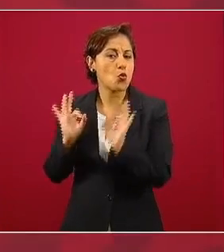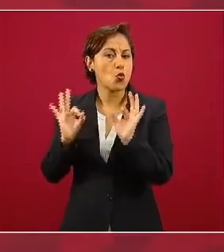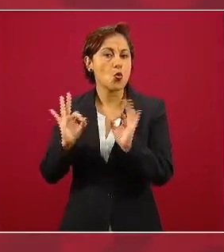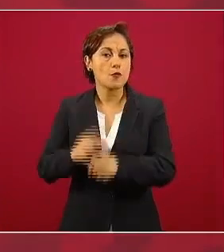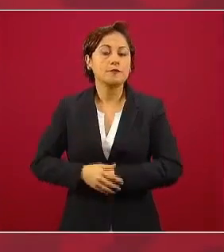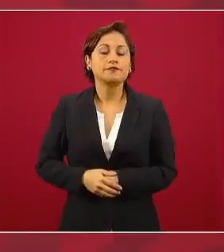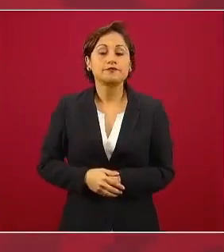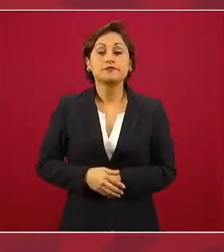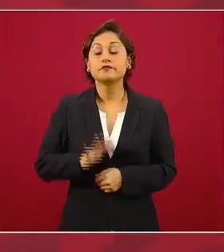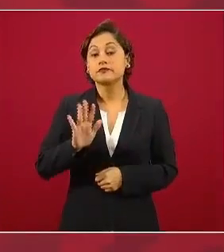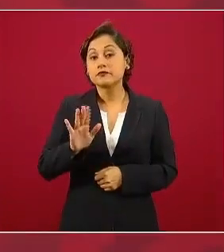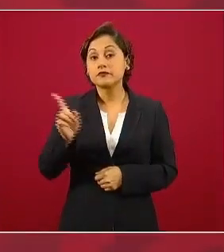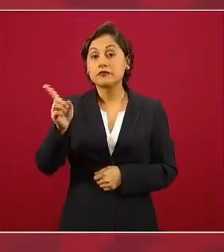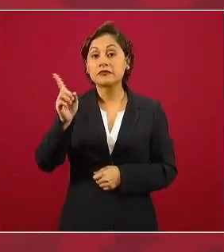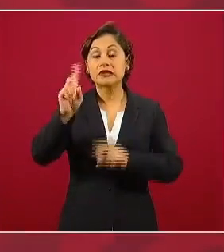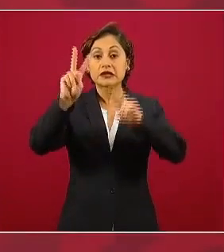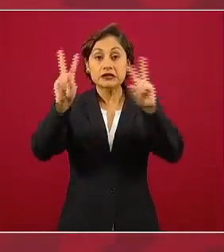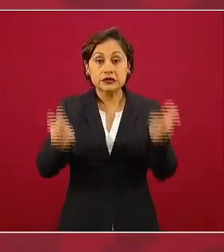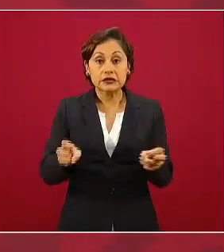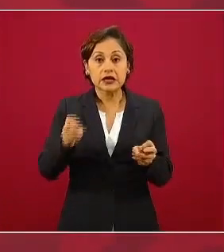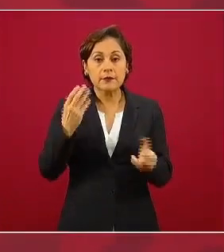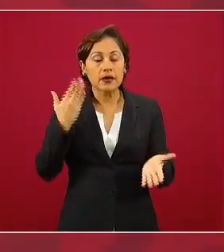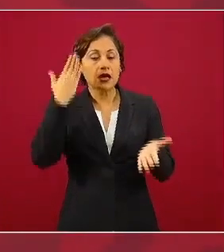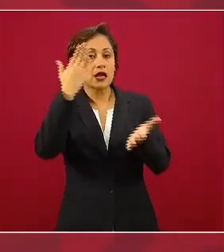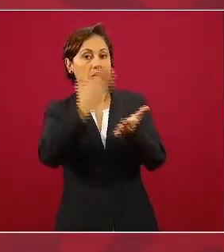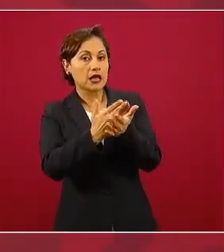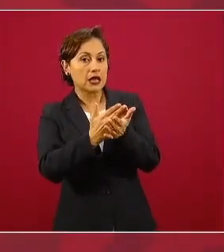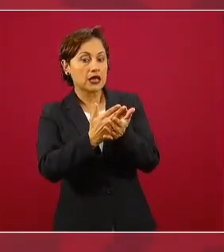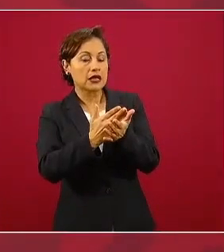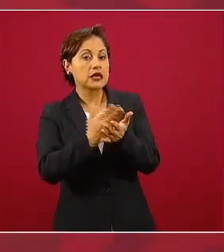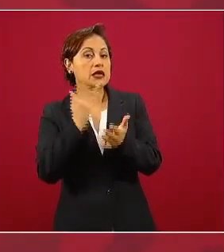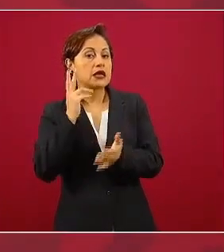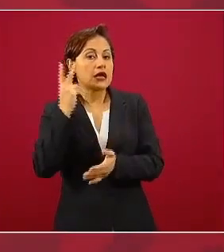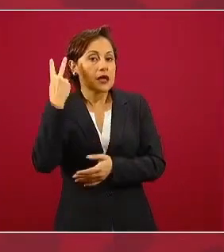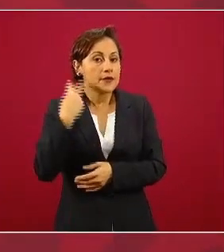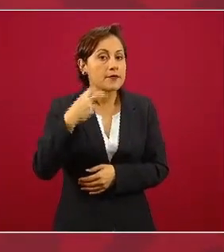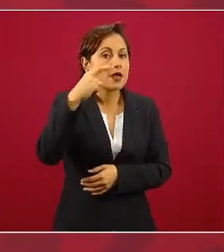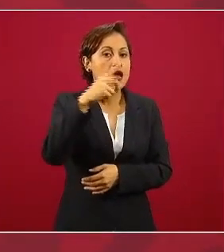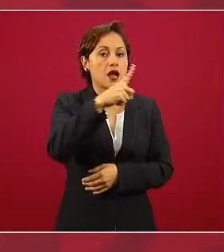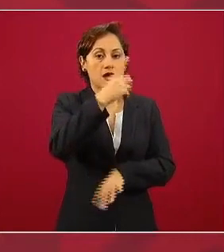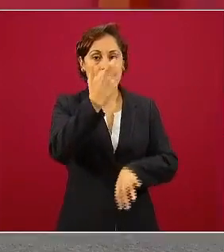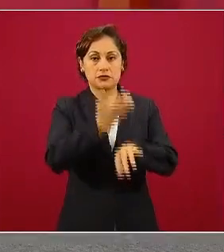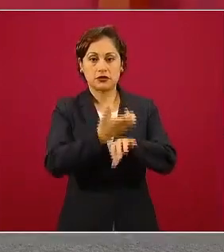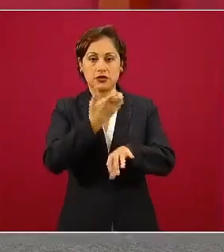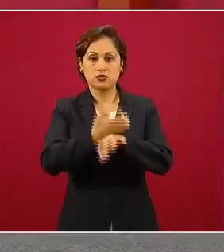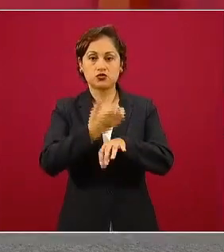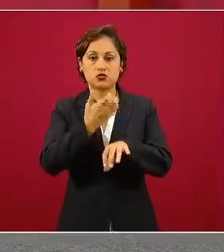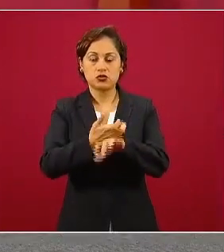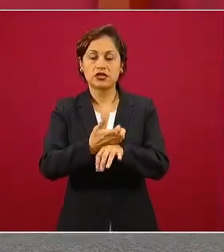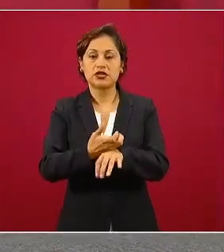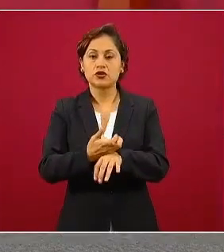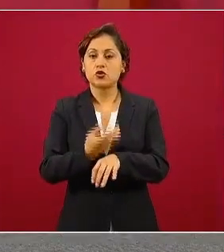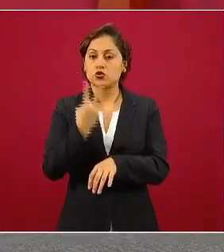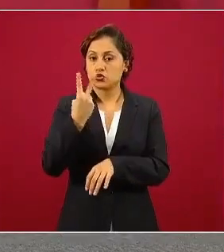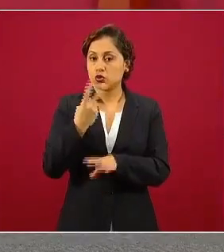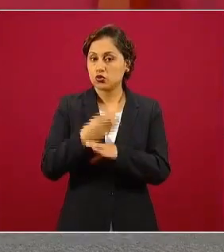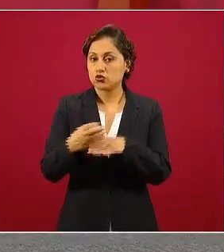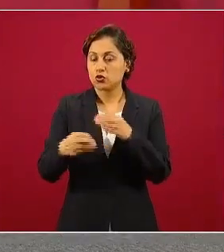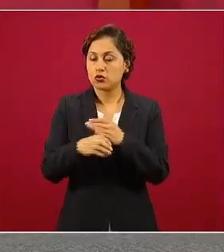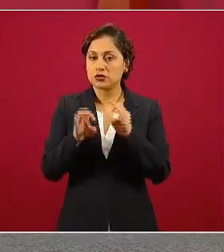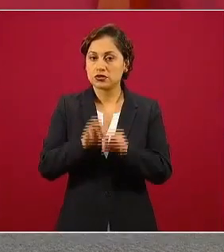se había pensado, más que nada, bueno, por dos cosas, pero en primer lugar por el